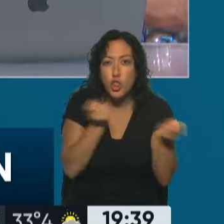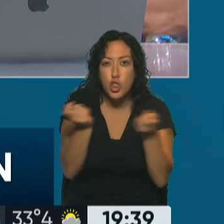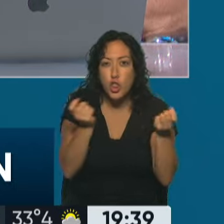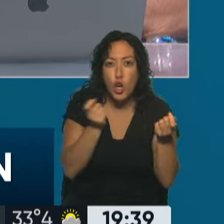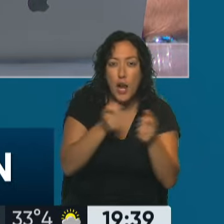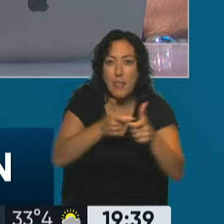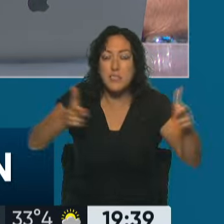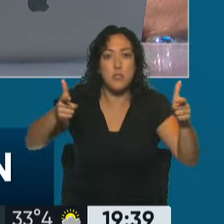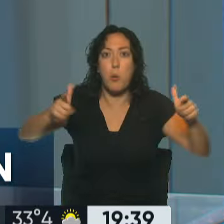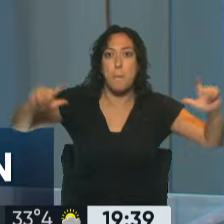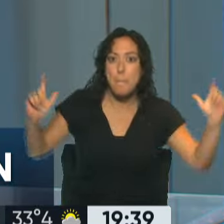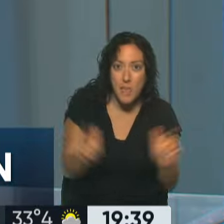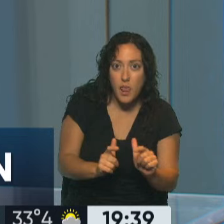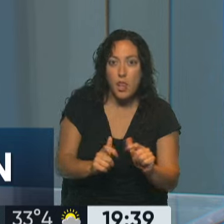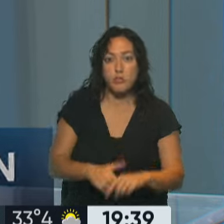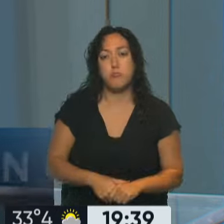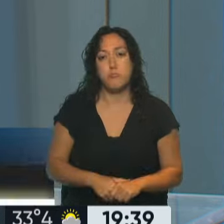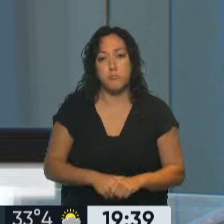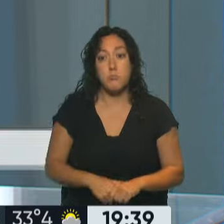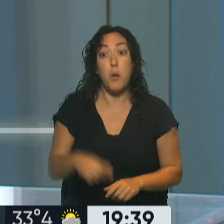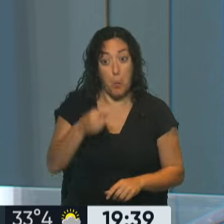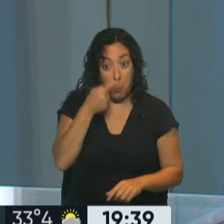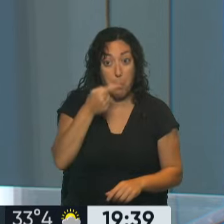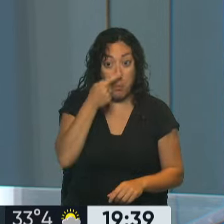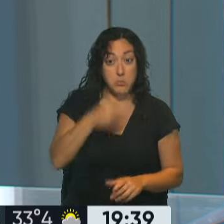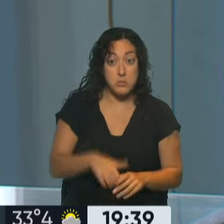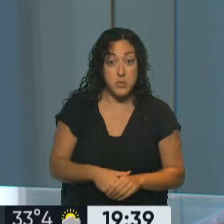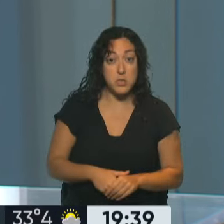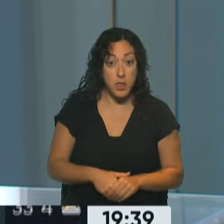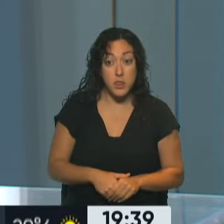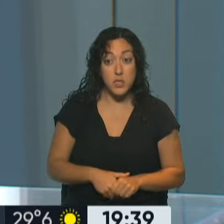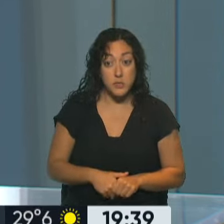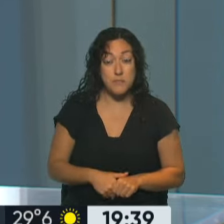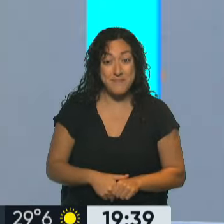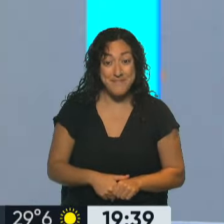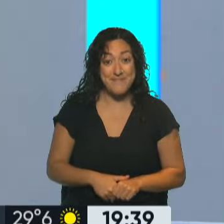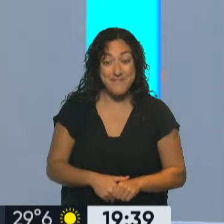de este transmisor interesante doctor eso nos quedamos con eso Gracias como siempre Doc